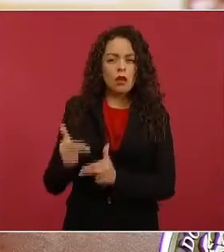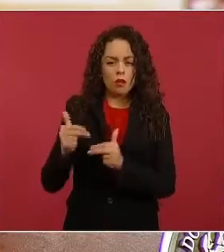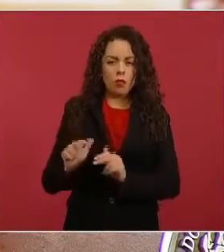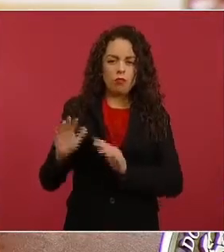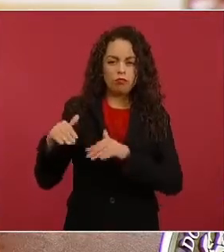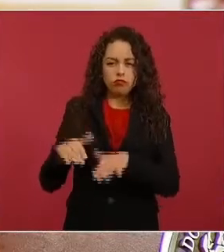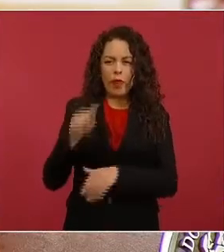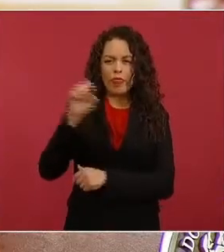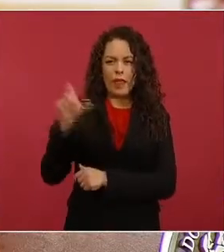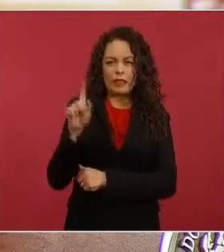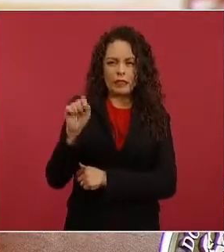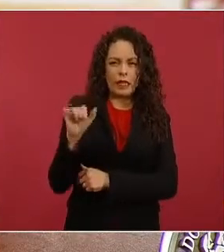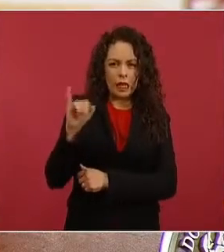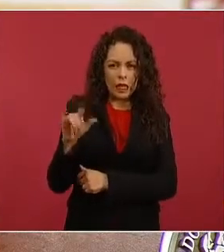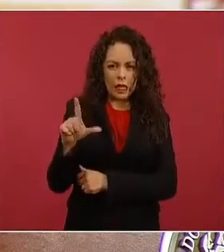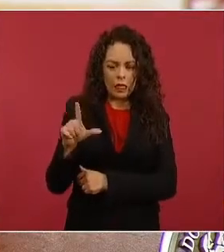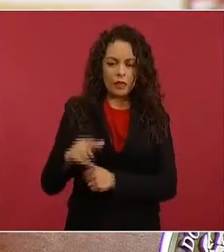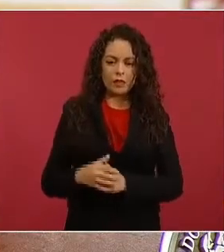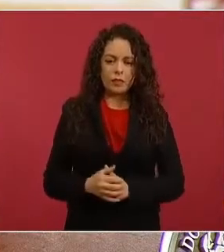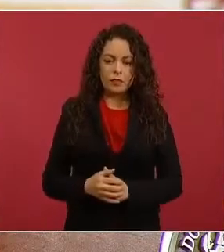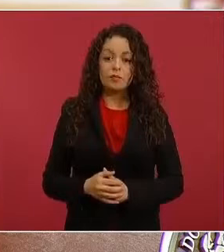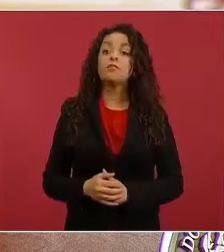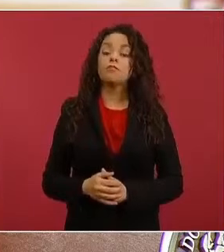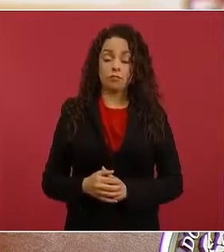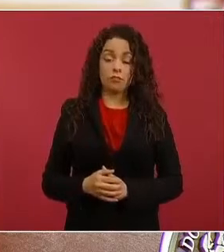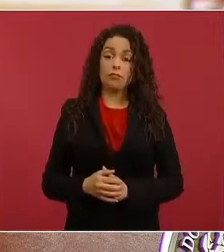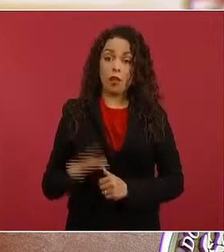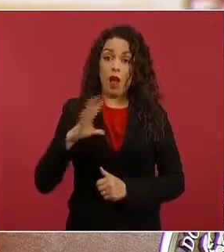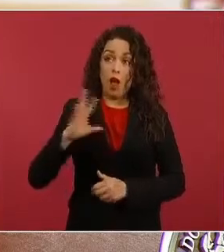Hubo una huelga general, un paro general,